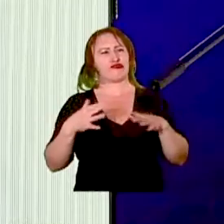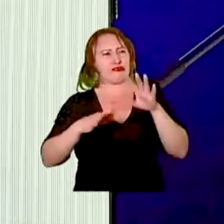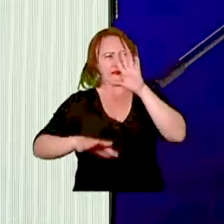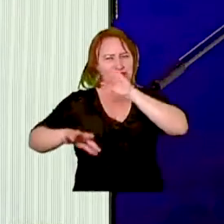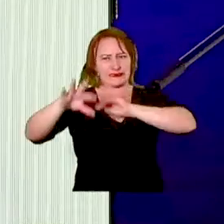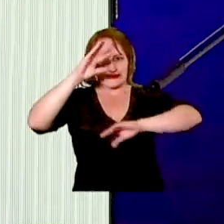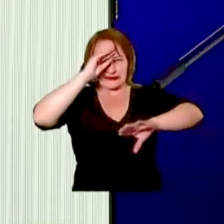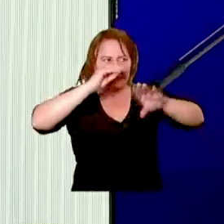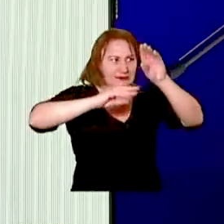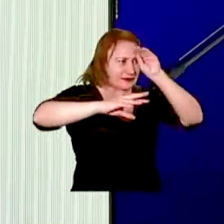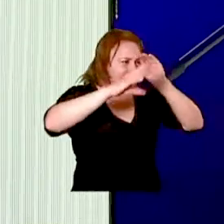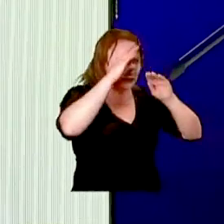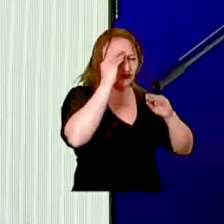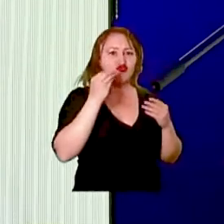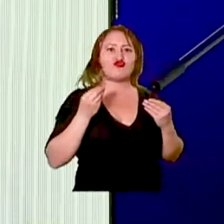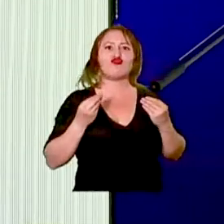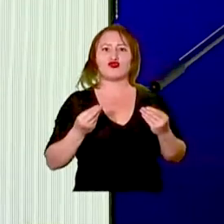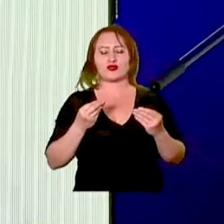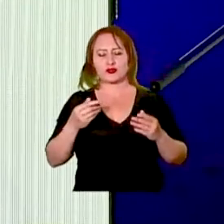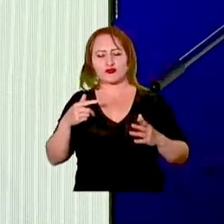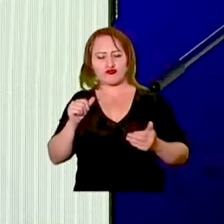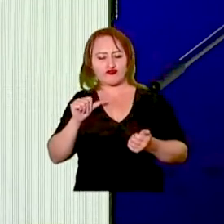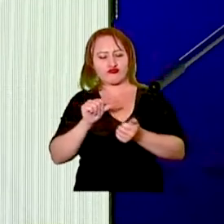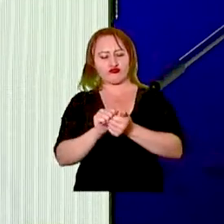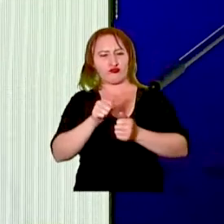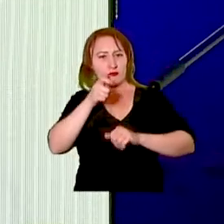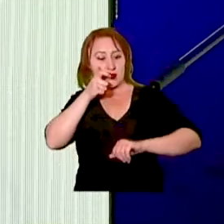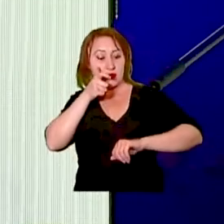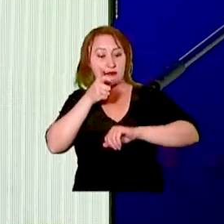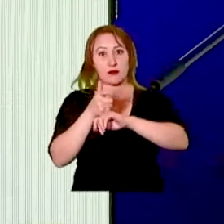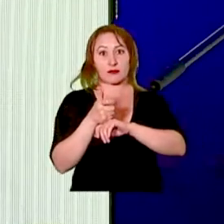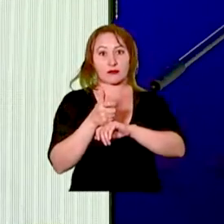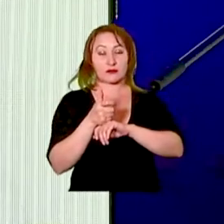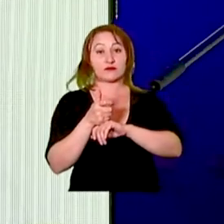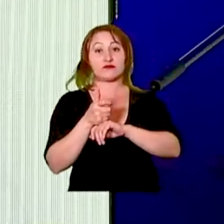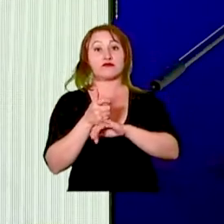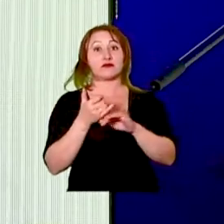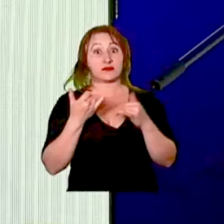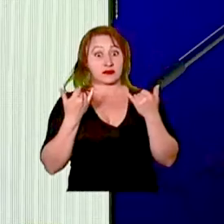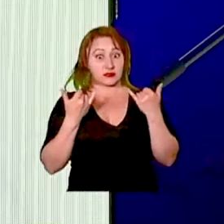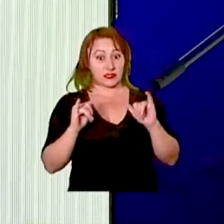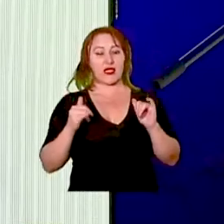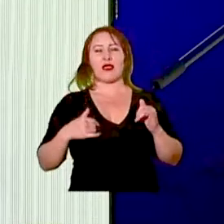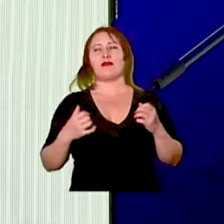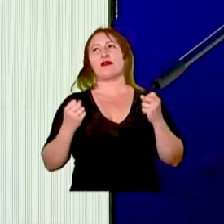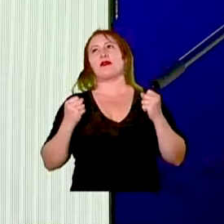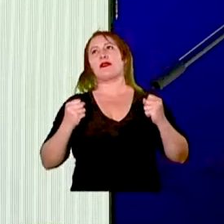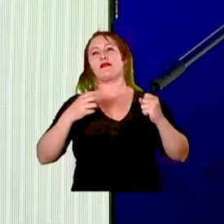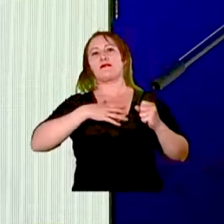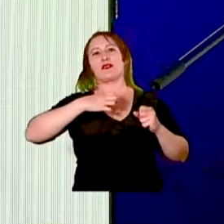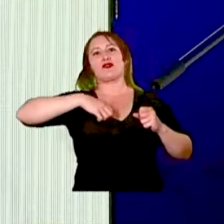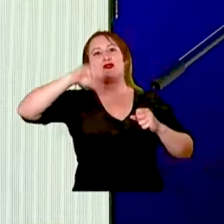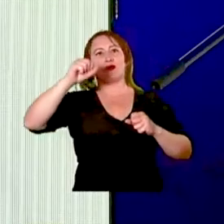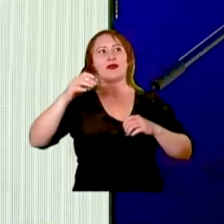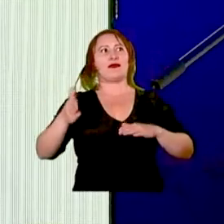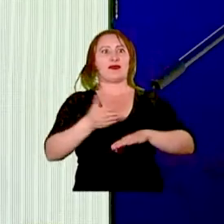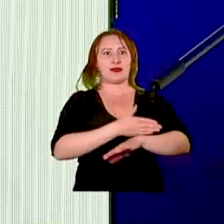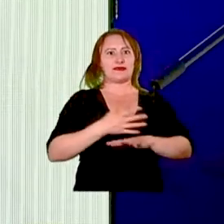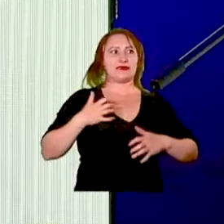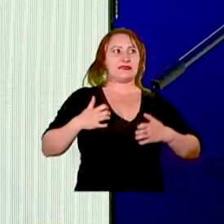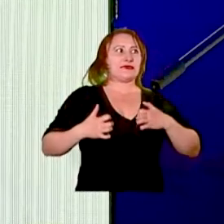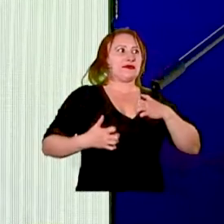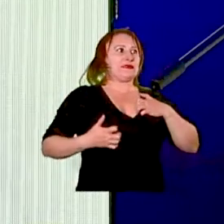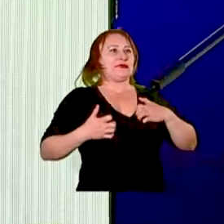aprendimos, estuvimos al lado vigilantes, hoy en día estamos ya con parte de victoria frente a esa angustia